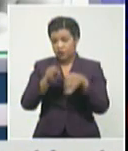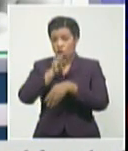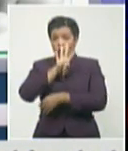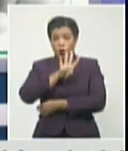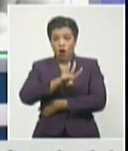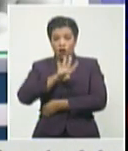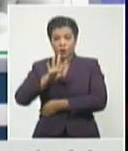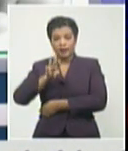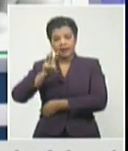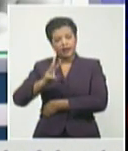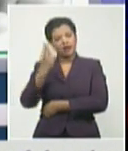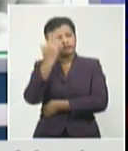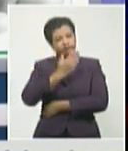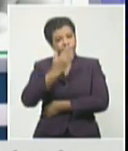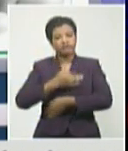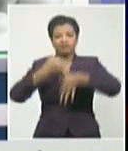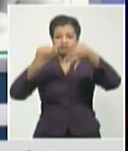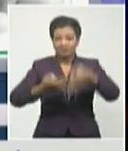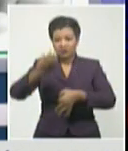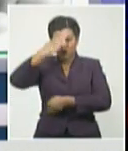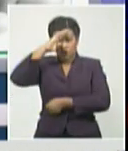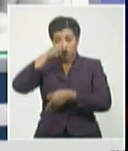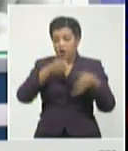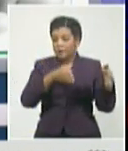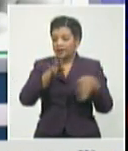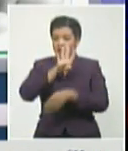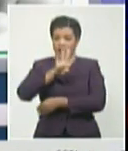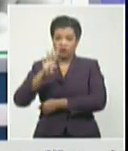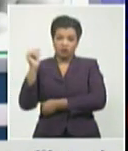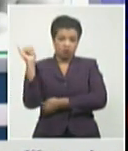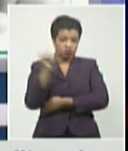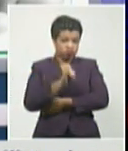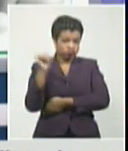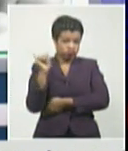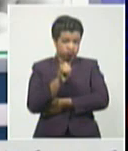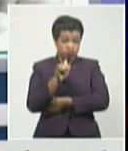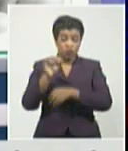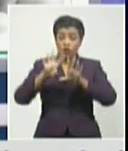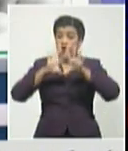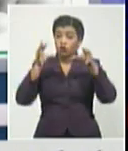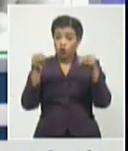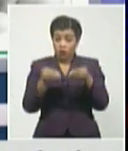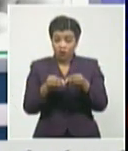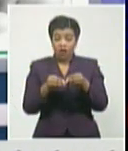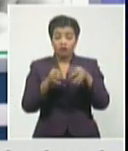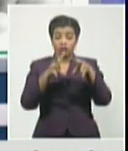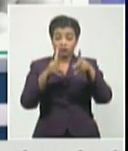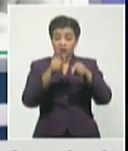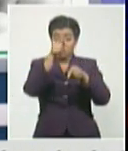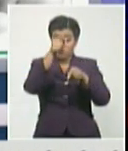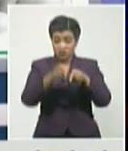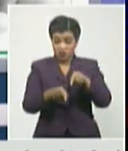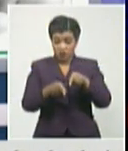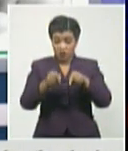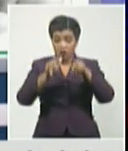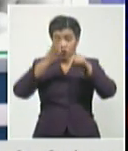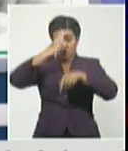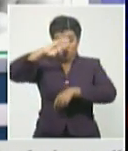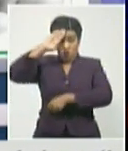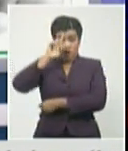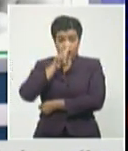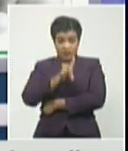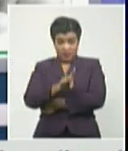autóctonos y 44 importados de este total de la cantidad de casos autóctonos 172